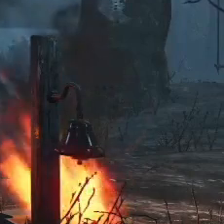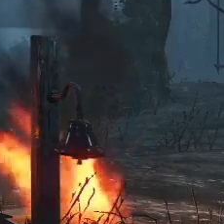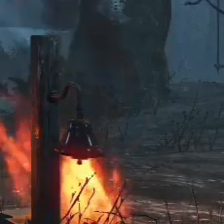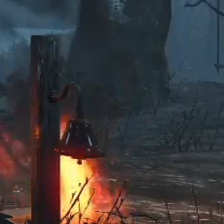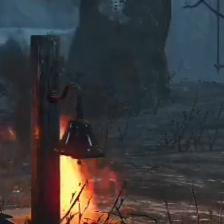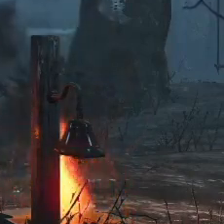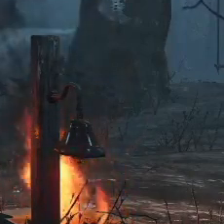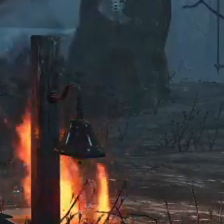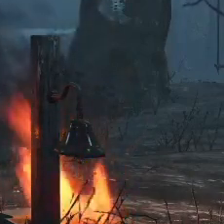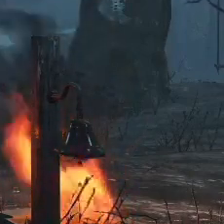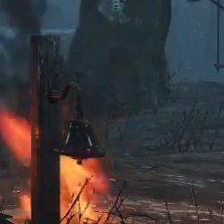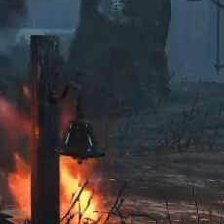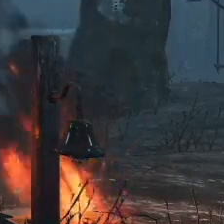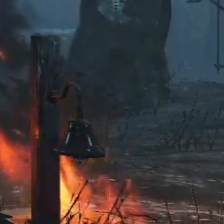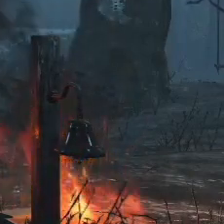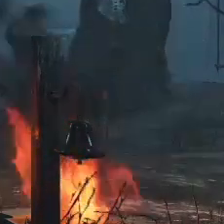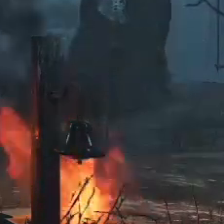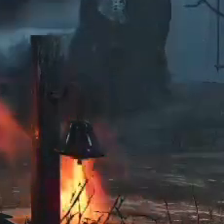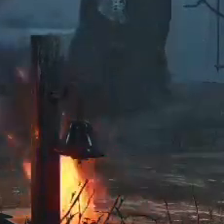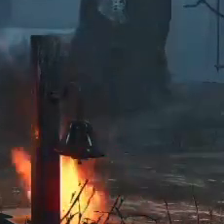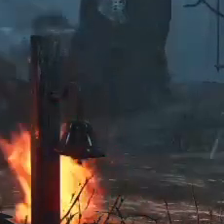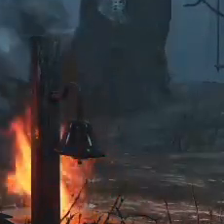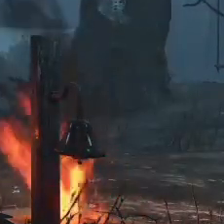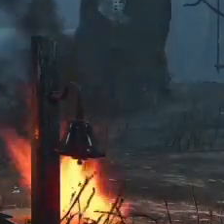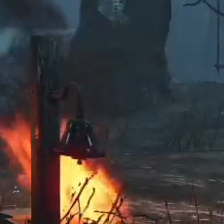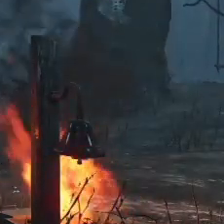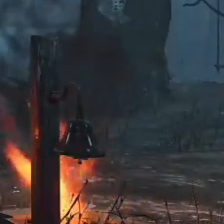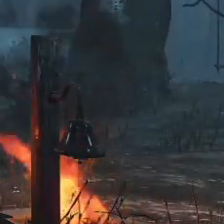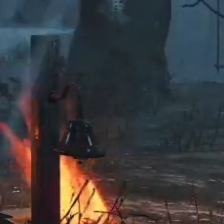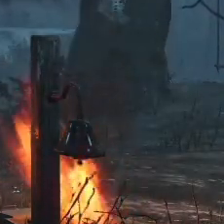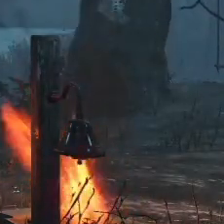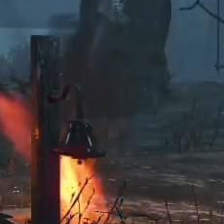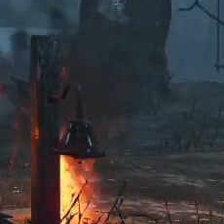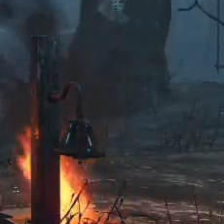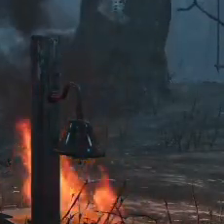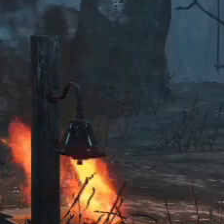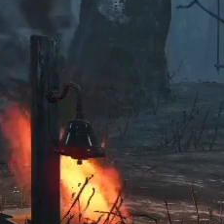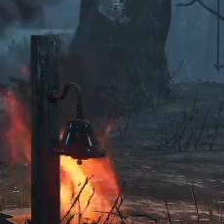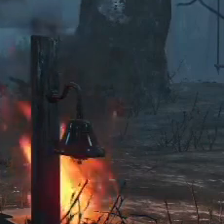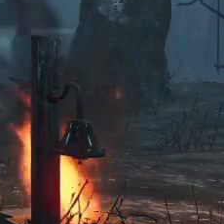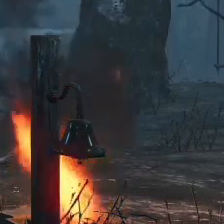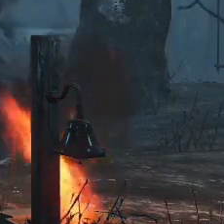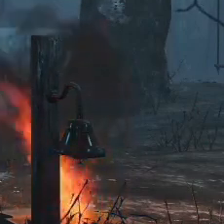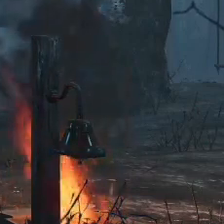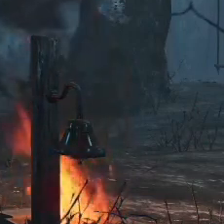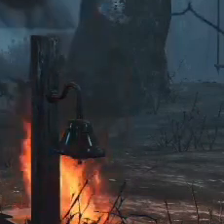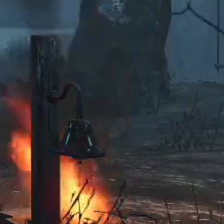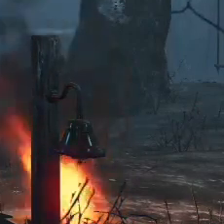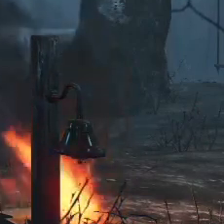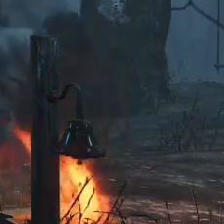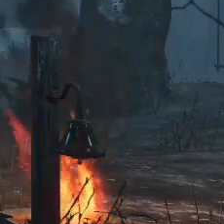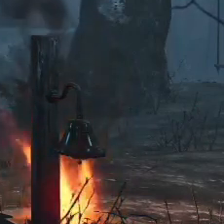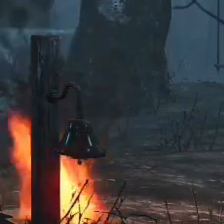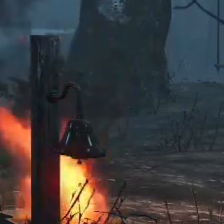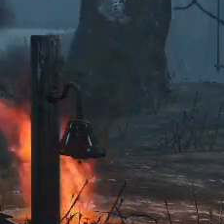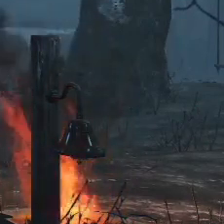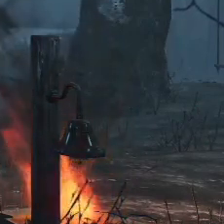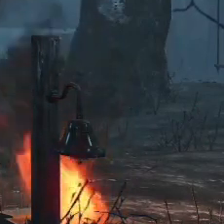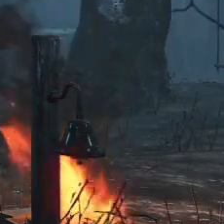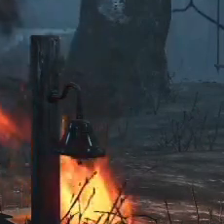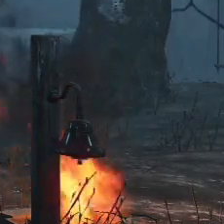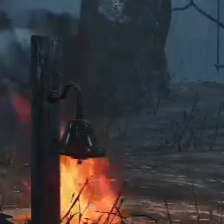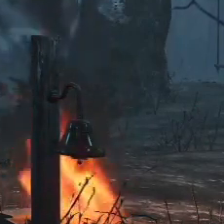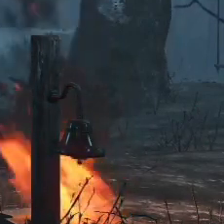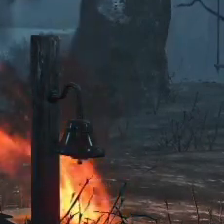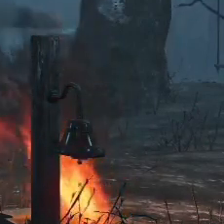compartan en sus redes sociales más que todo si son de colombia pero a mis amigos del exterior yo quiero que se vayan preparando porque